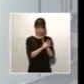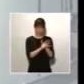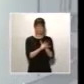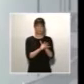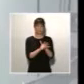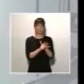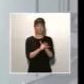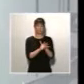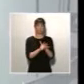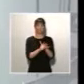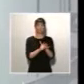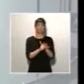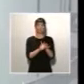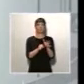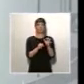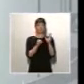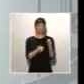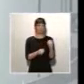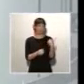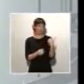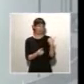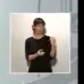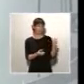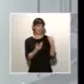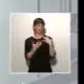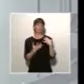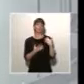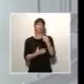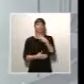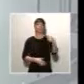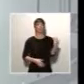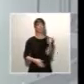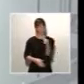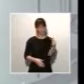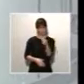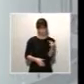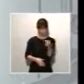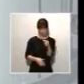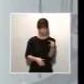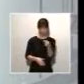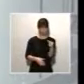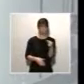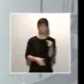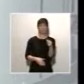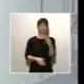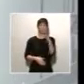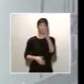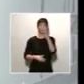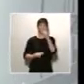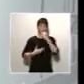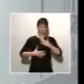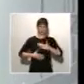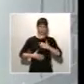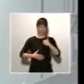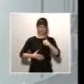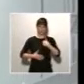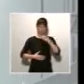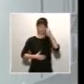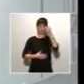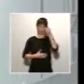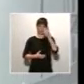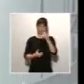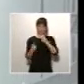Nos acaban de comunicar que ha sido negativa y ese es el motivo por el que estoy yo en este momento dando los datos de España.